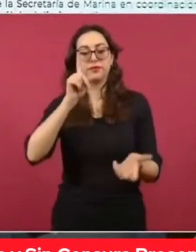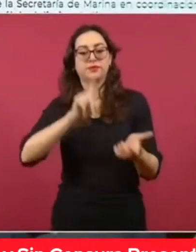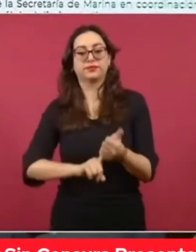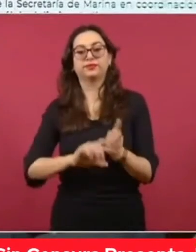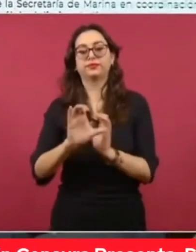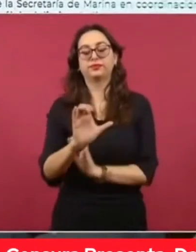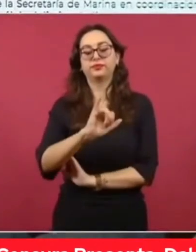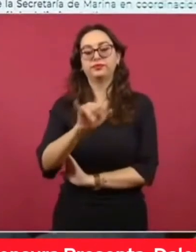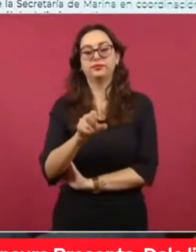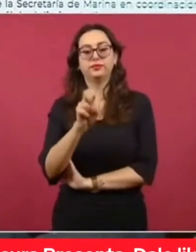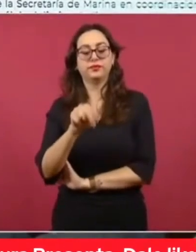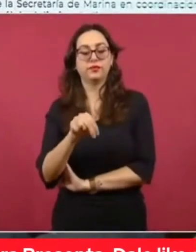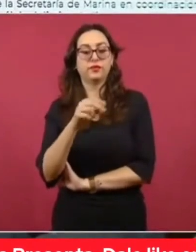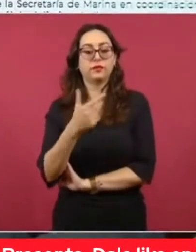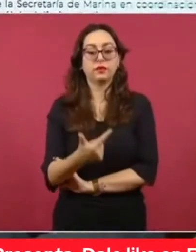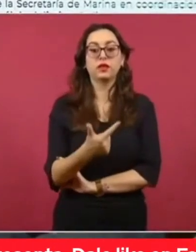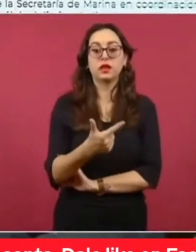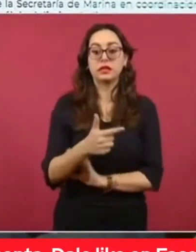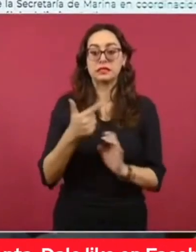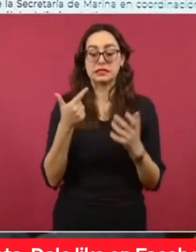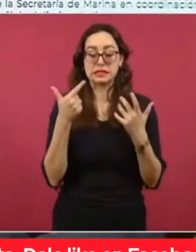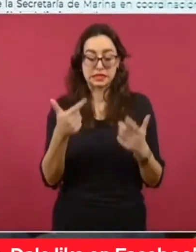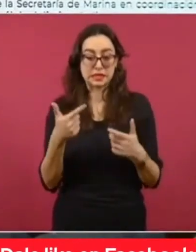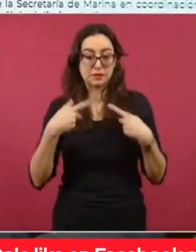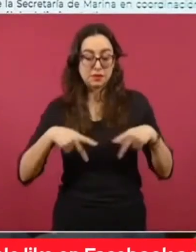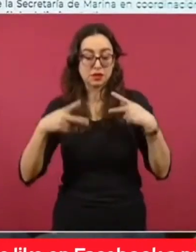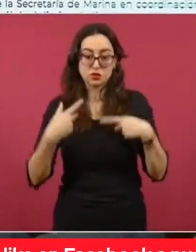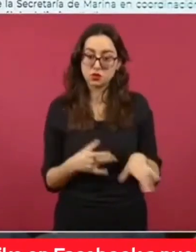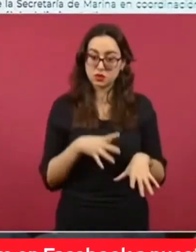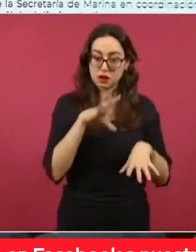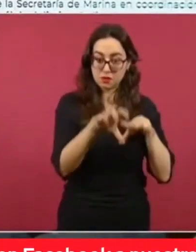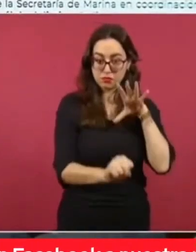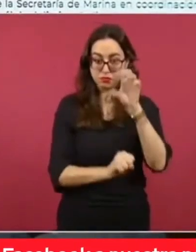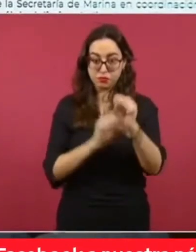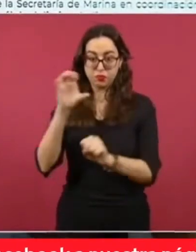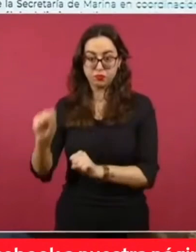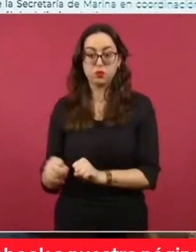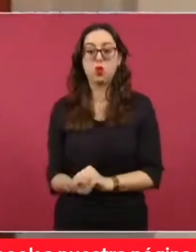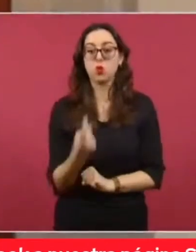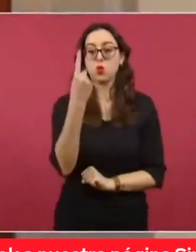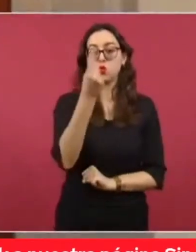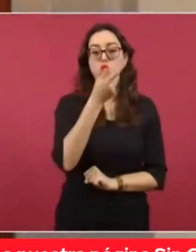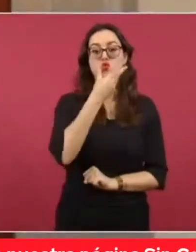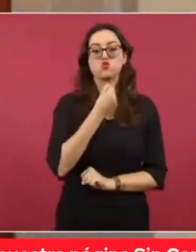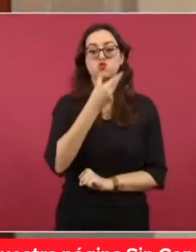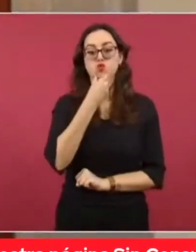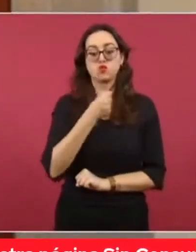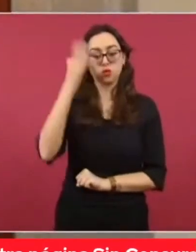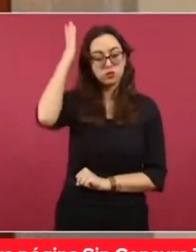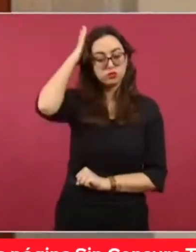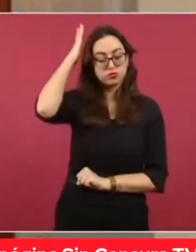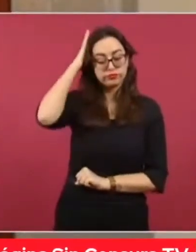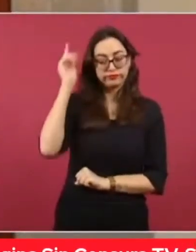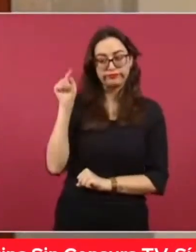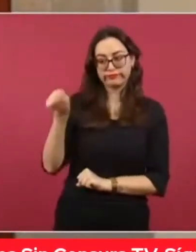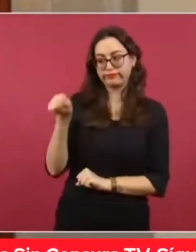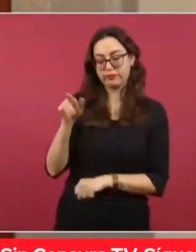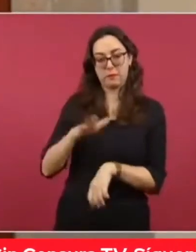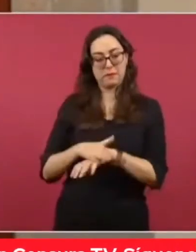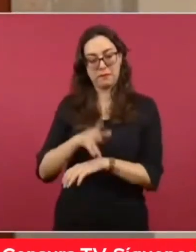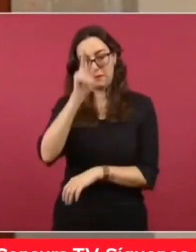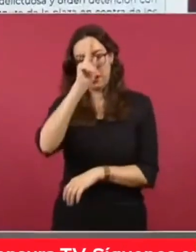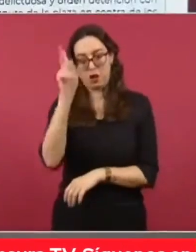deteniéndose a seis a siete personas entre ellos a este elemento principal operador de la red de tráfico de armas la que